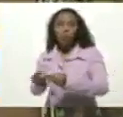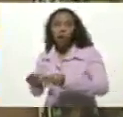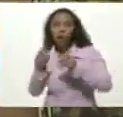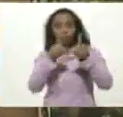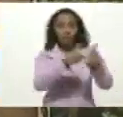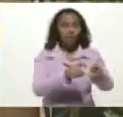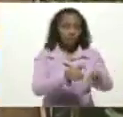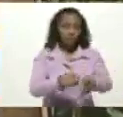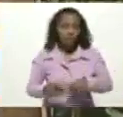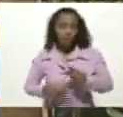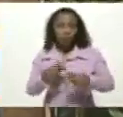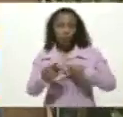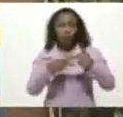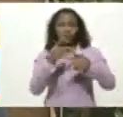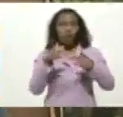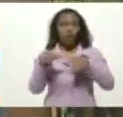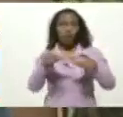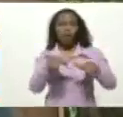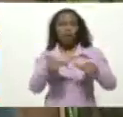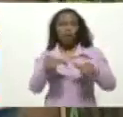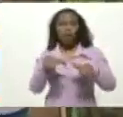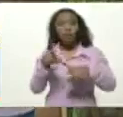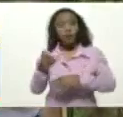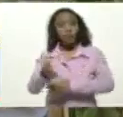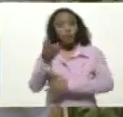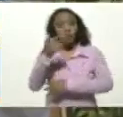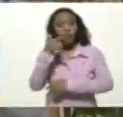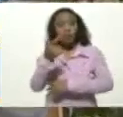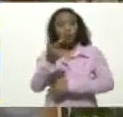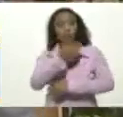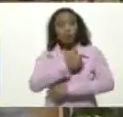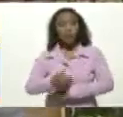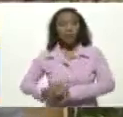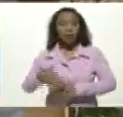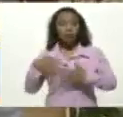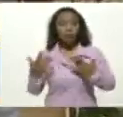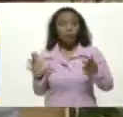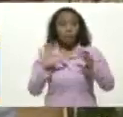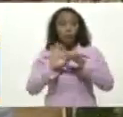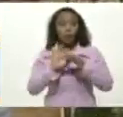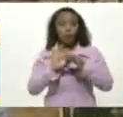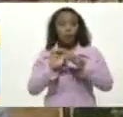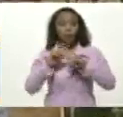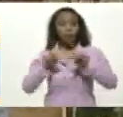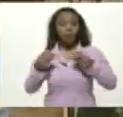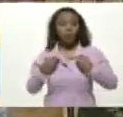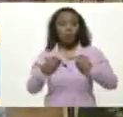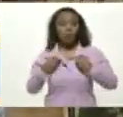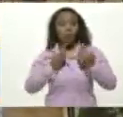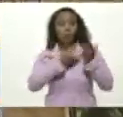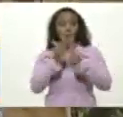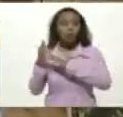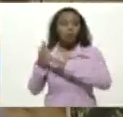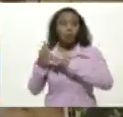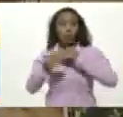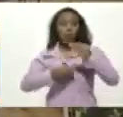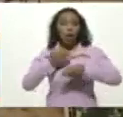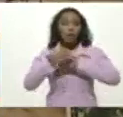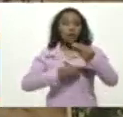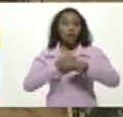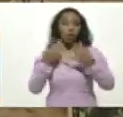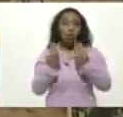y agroproductoras de la zona. Vale destacar, presidente, que esta alianza de viveros comunitarios la estamos realizando junto